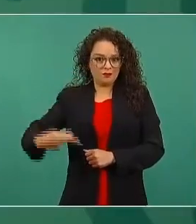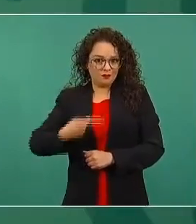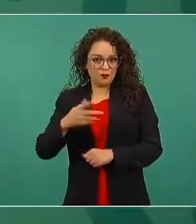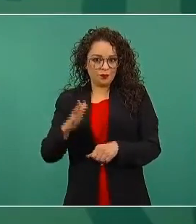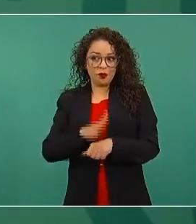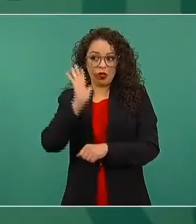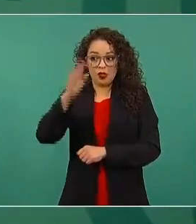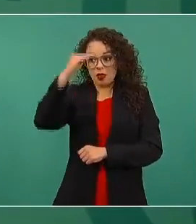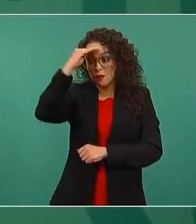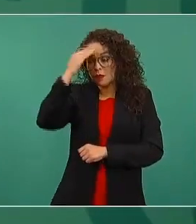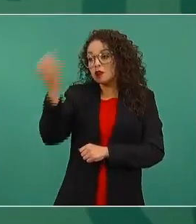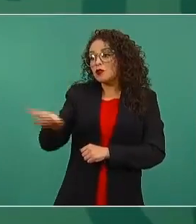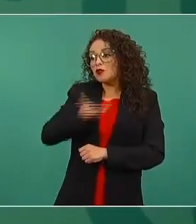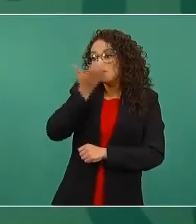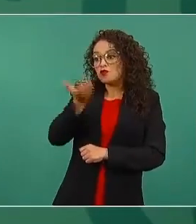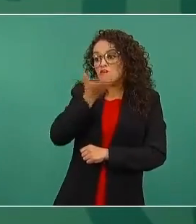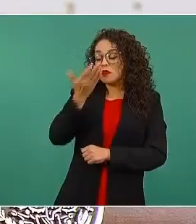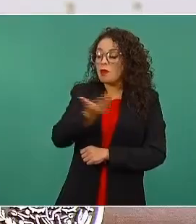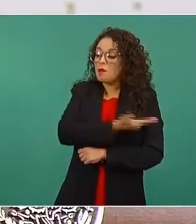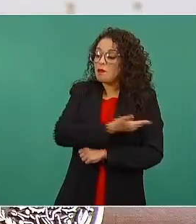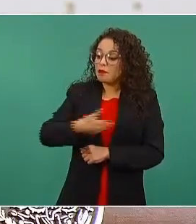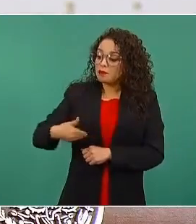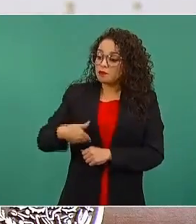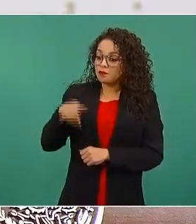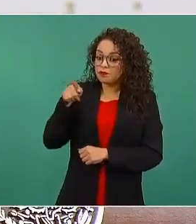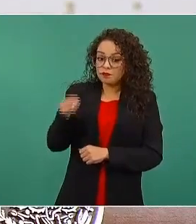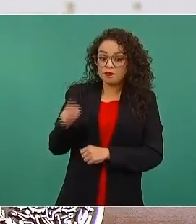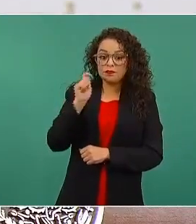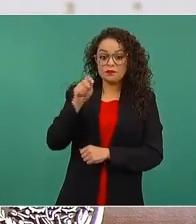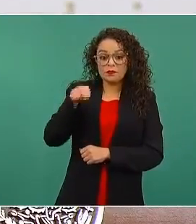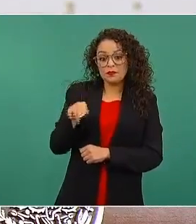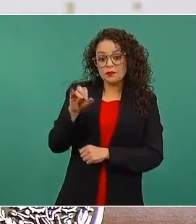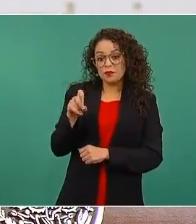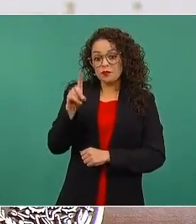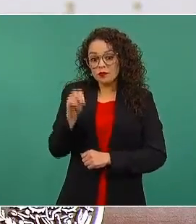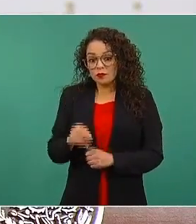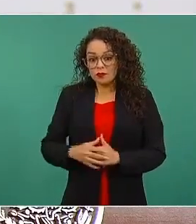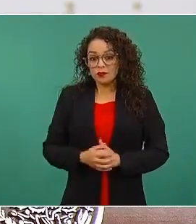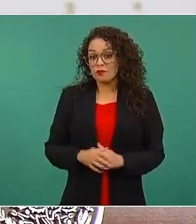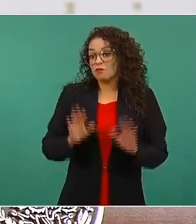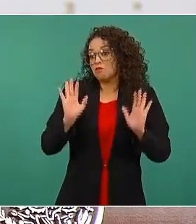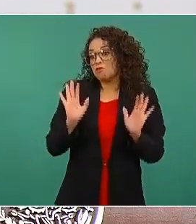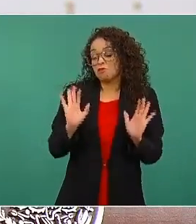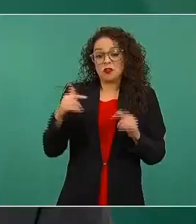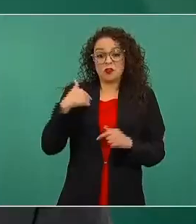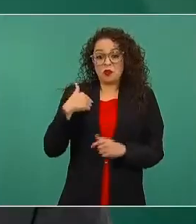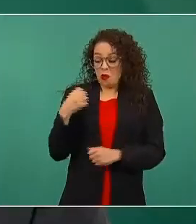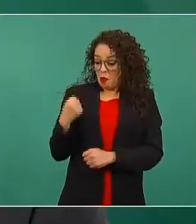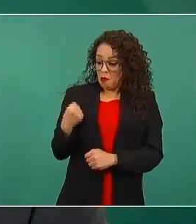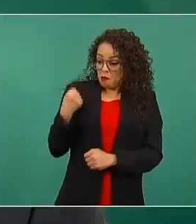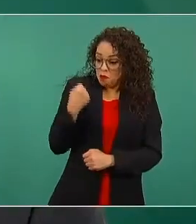de que el presidente era omnímodo. todopoderoso